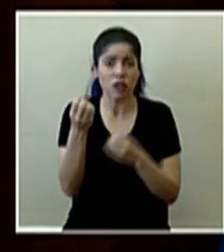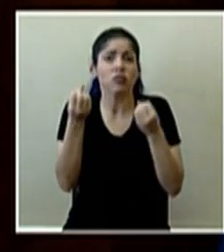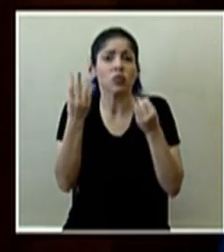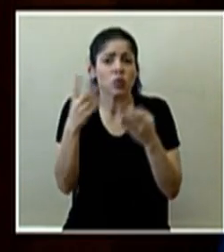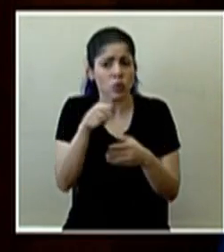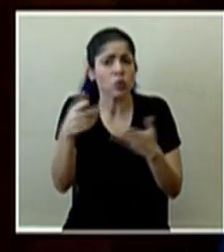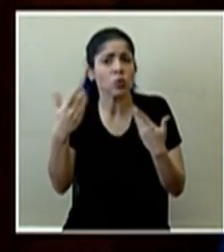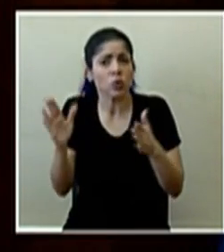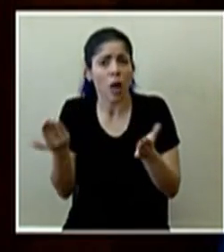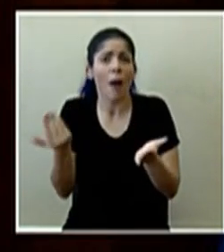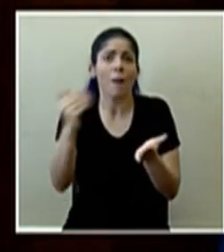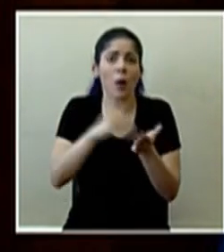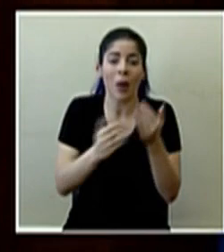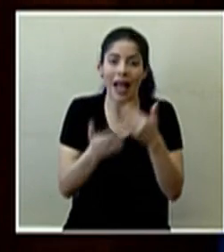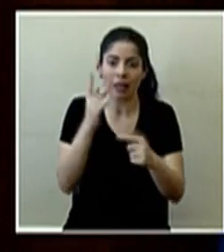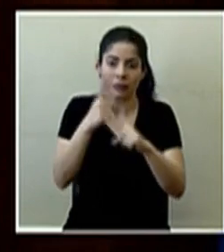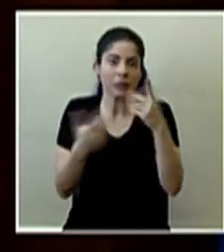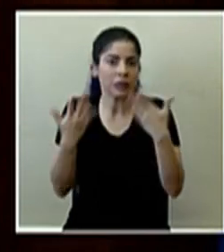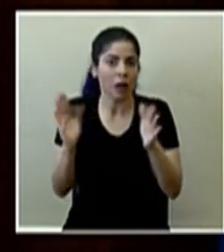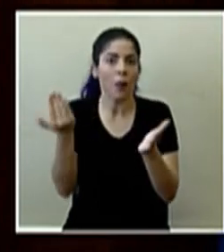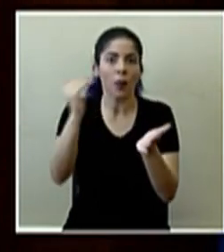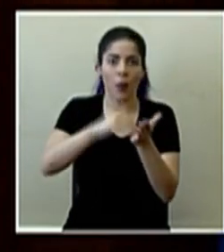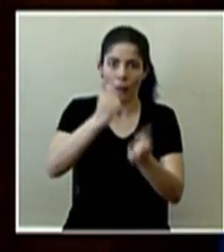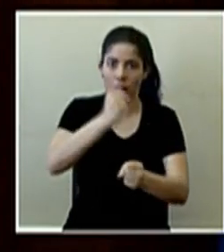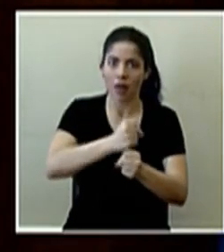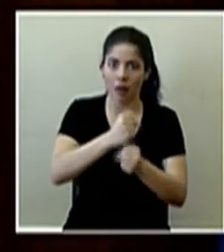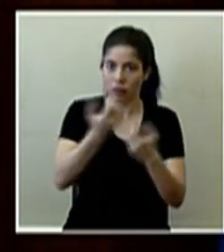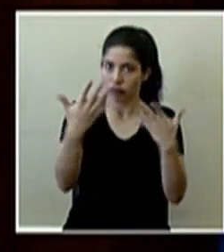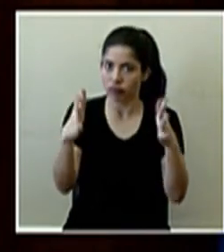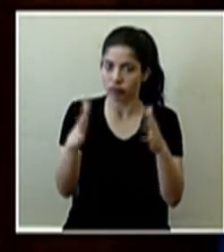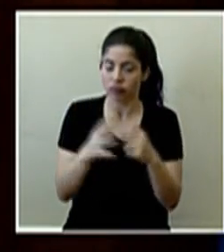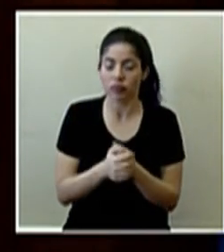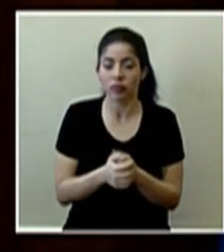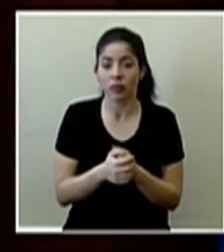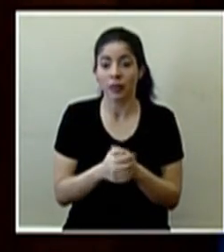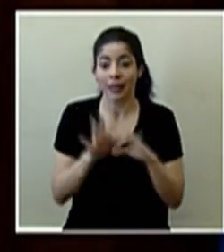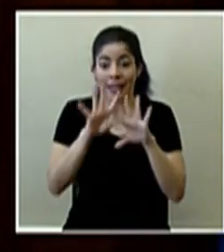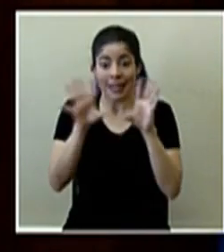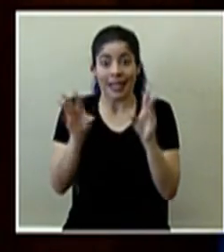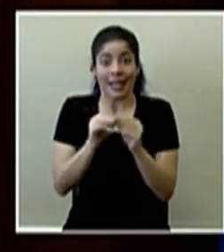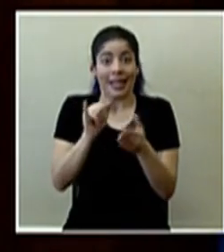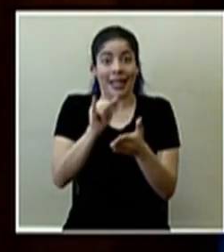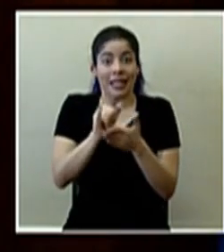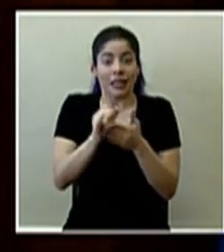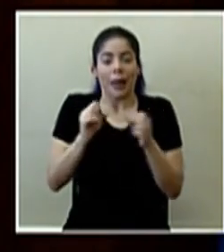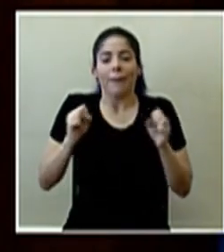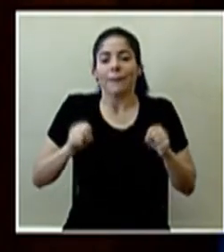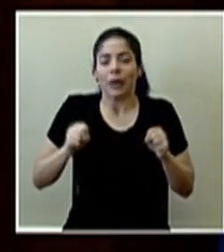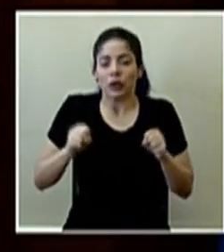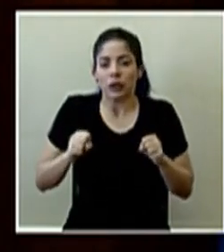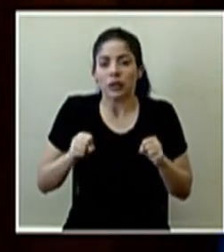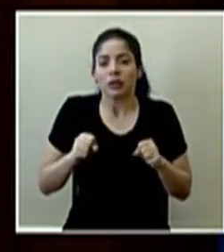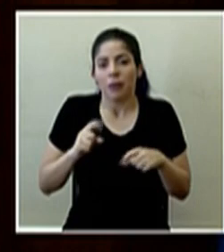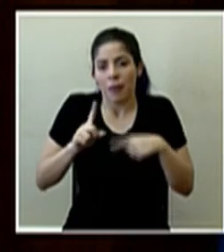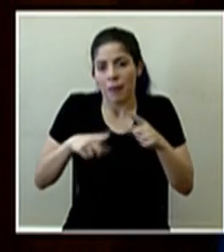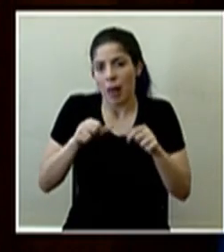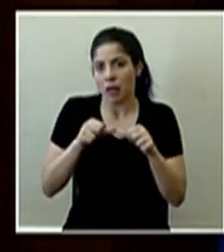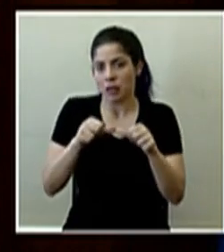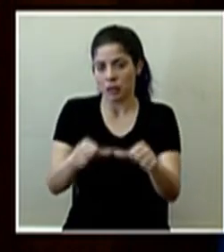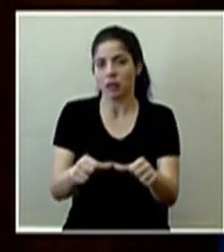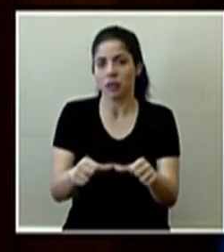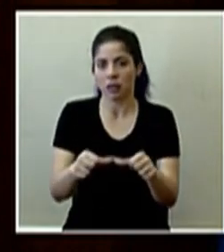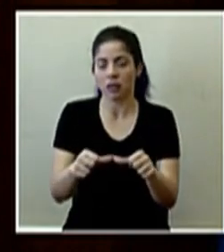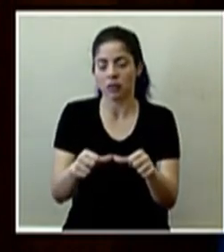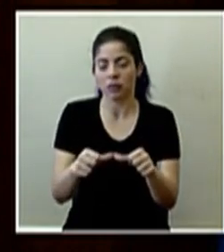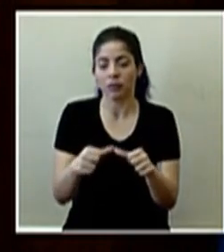han regresado, casi la mitad. Y esto va probablemente a continuar.